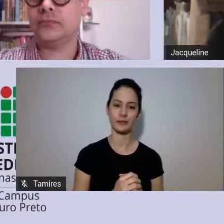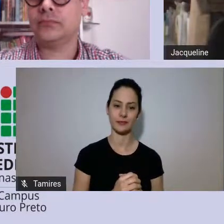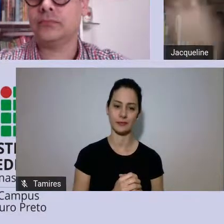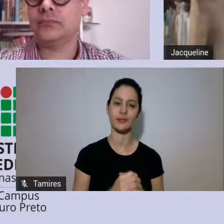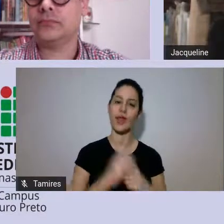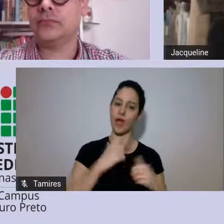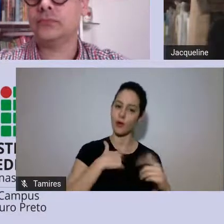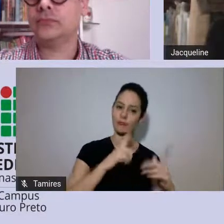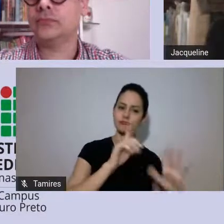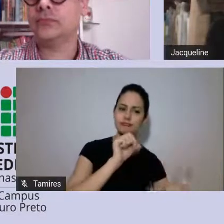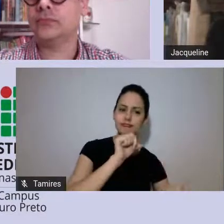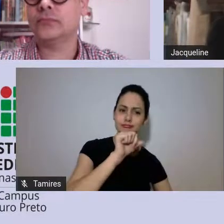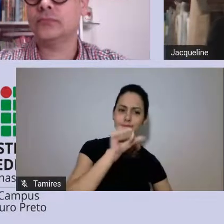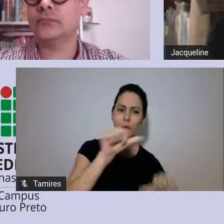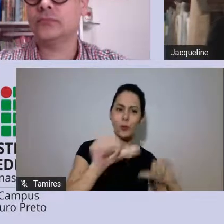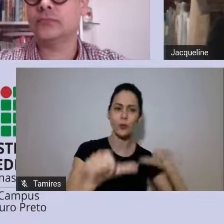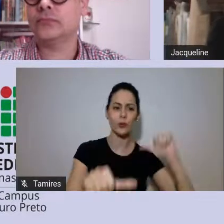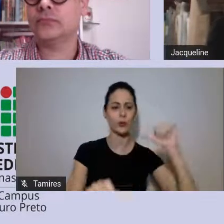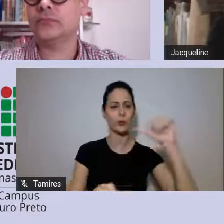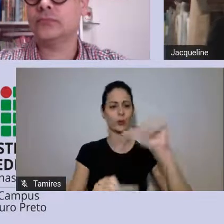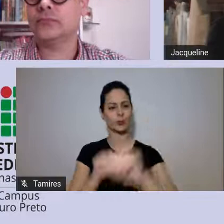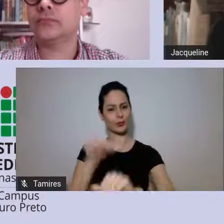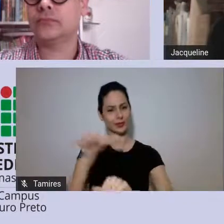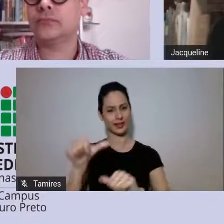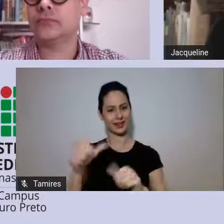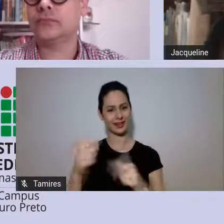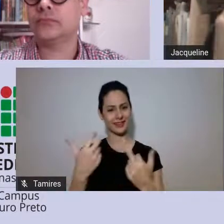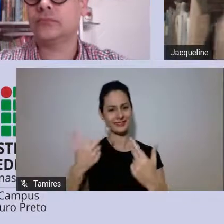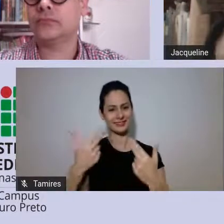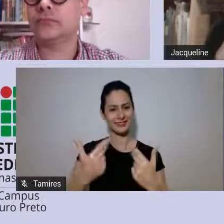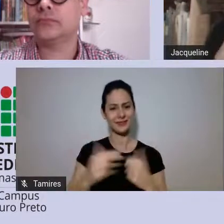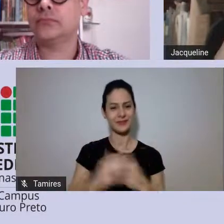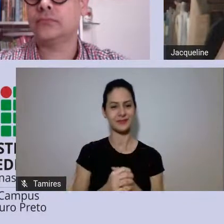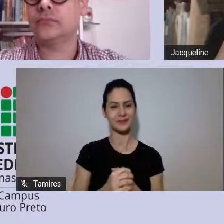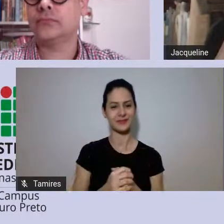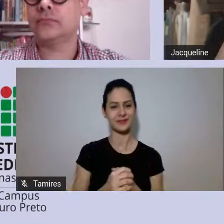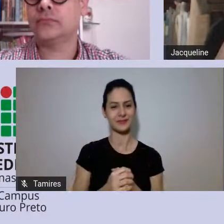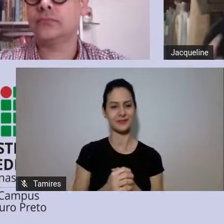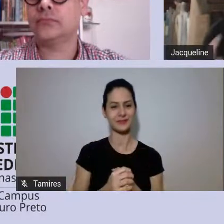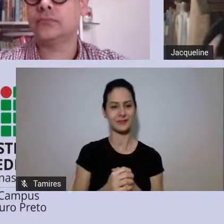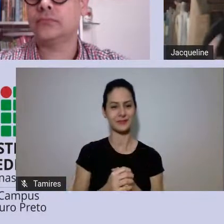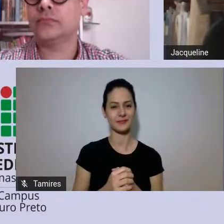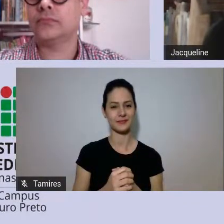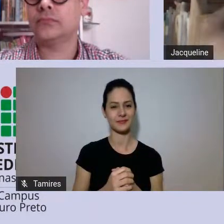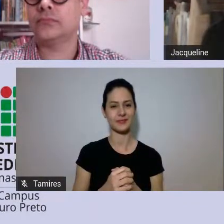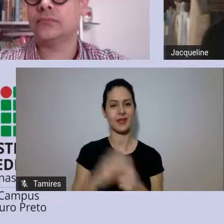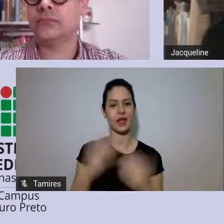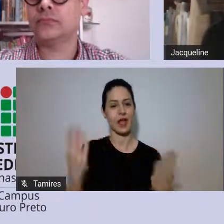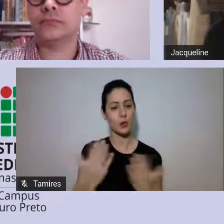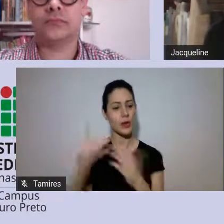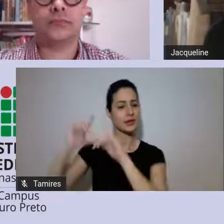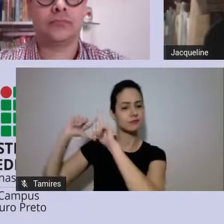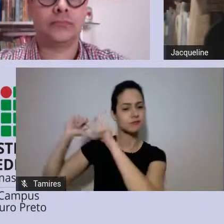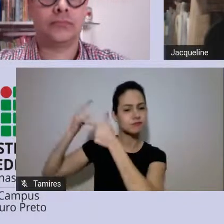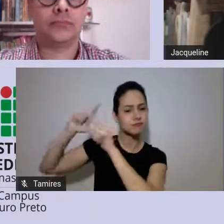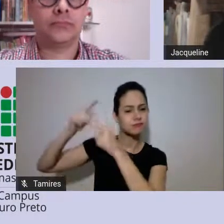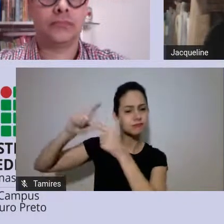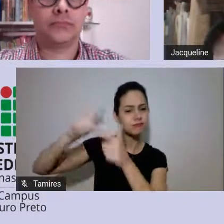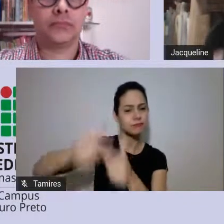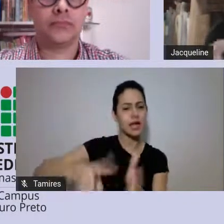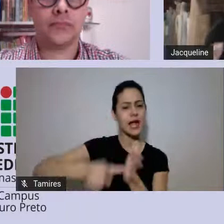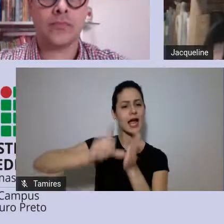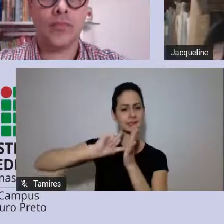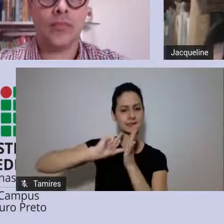salto, casi como el que yo hice en mi exposición, pero aún mayor, yendo a las tradiciones prehispánicas. Hay